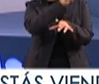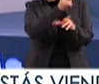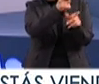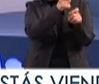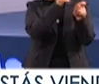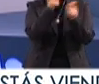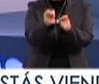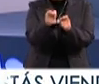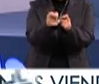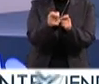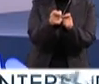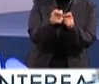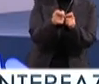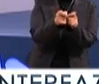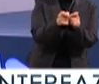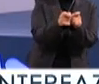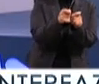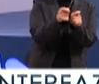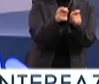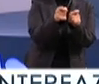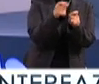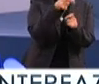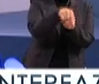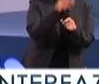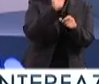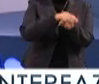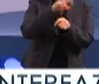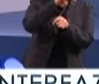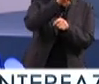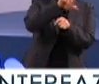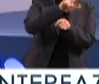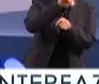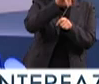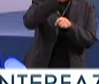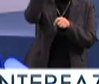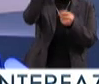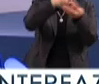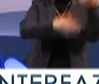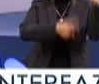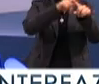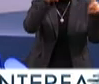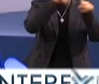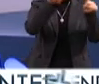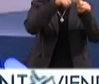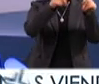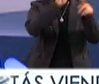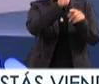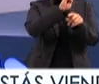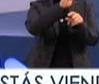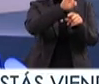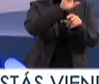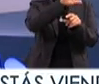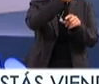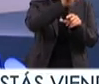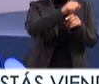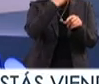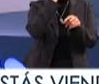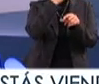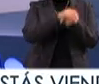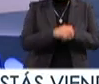ofrecen no solo esta la Mexprotex sino muchas que existen en estas